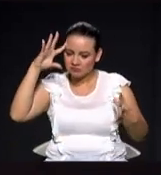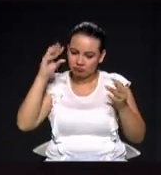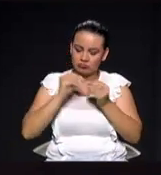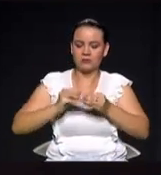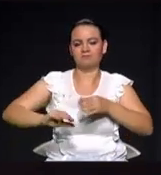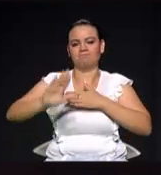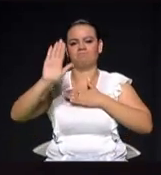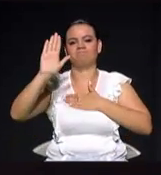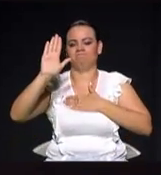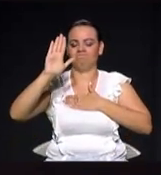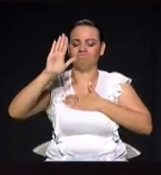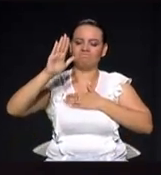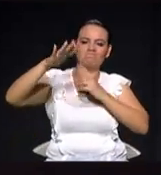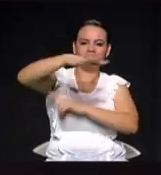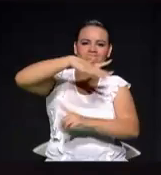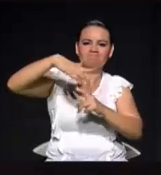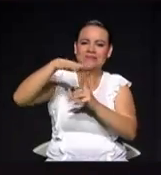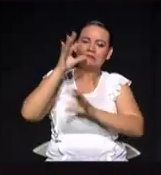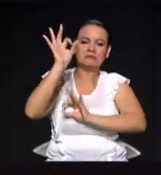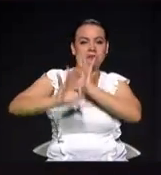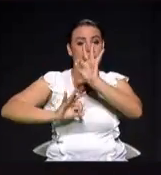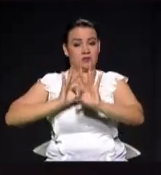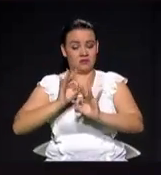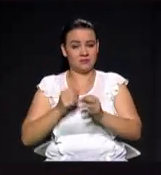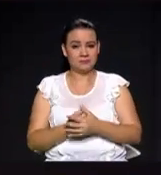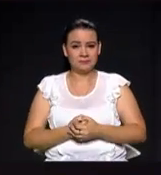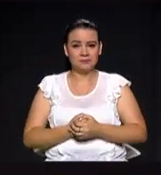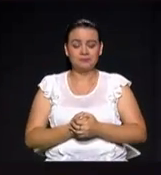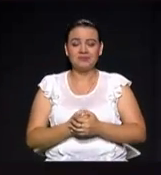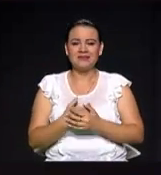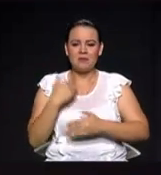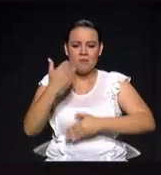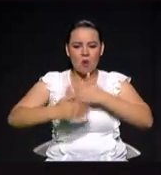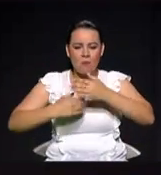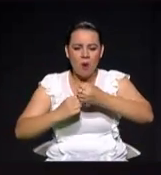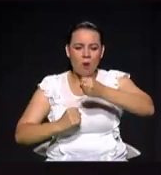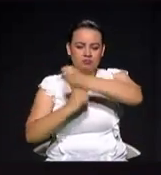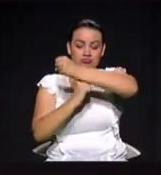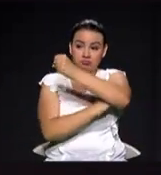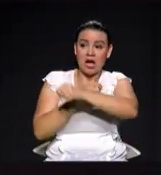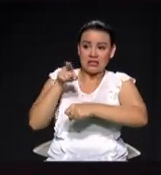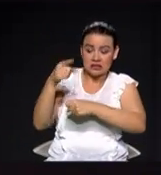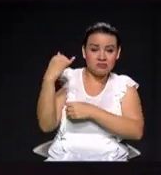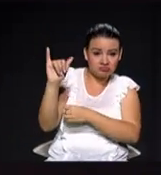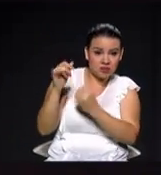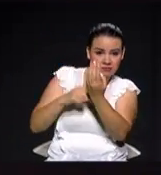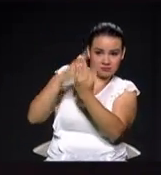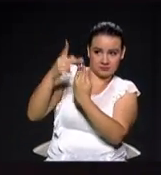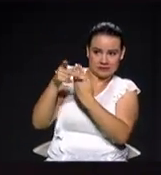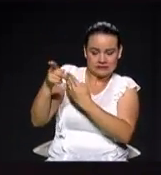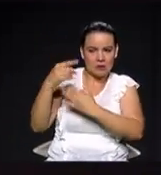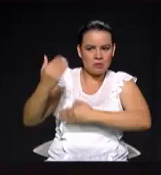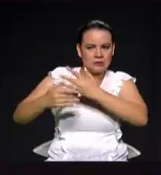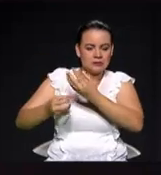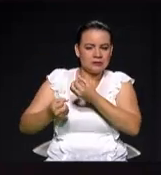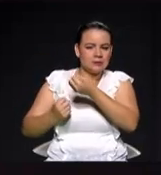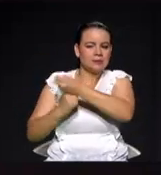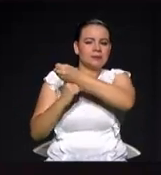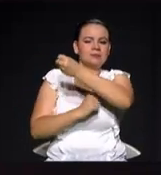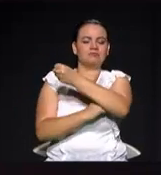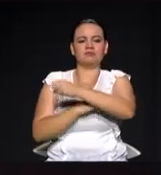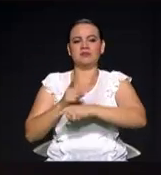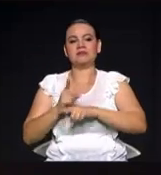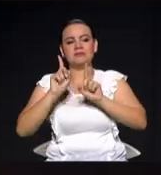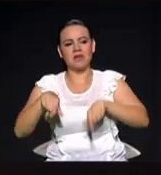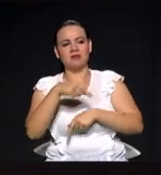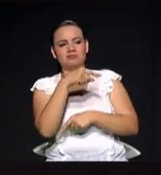el área metropolitana no solamente hay que fortalecer el protocolo sino que hay que fortalecer la autoridad ambiental misma que es el